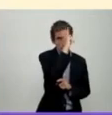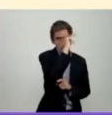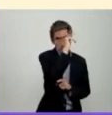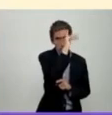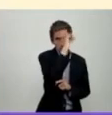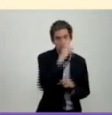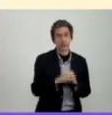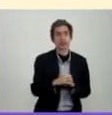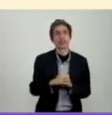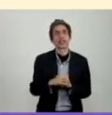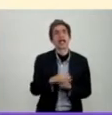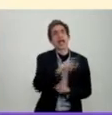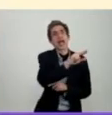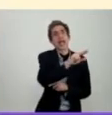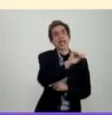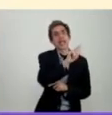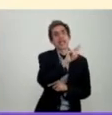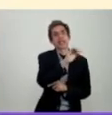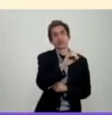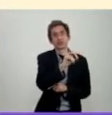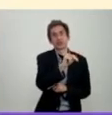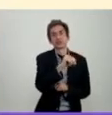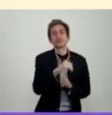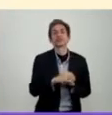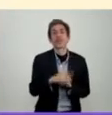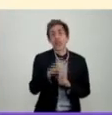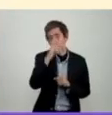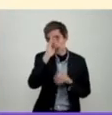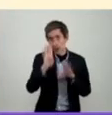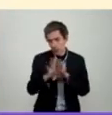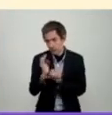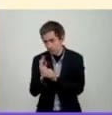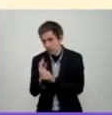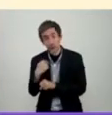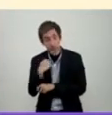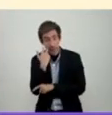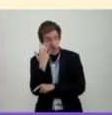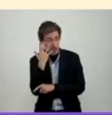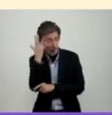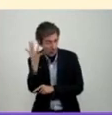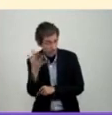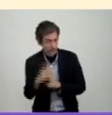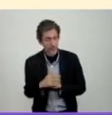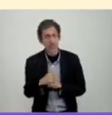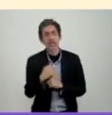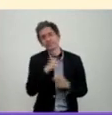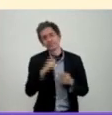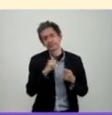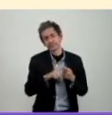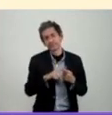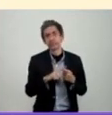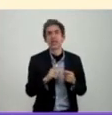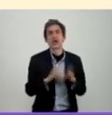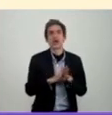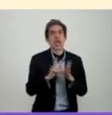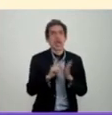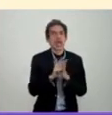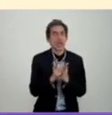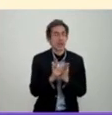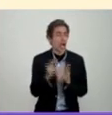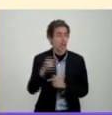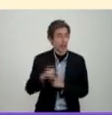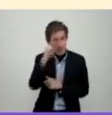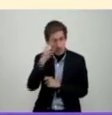Nelson Chouchen Otálora. Bien, te auguro varias cosas. La primera es que el libro en México va a